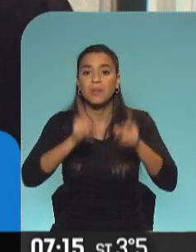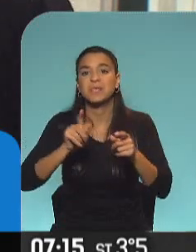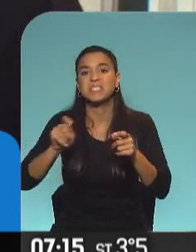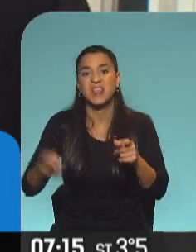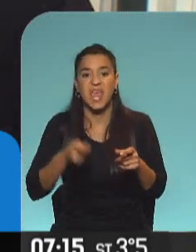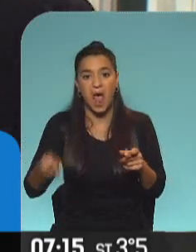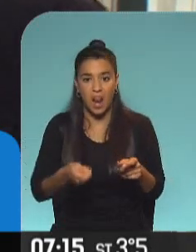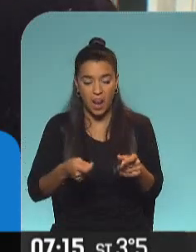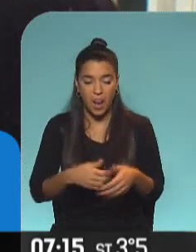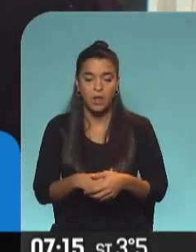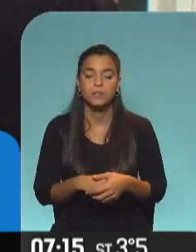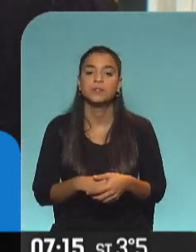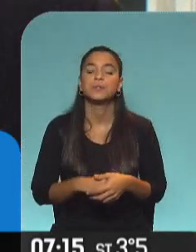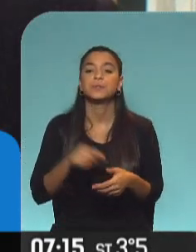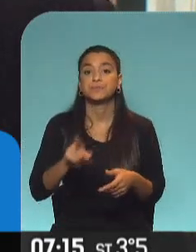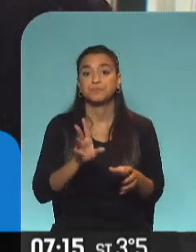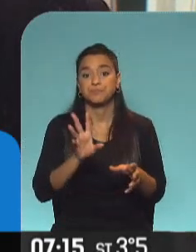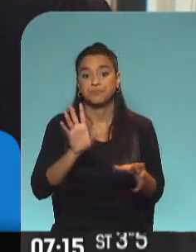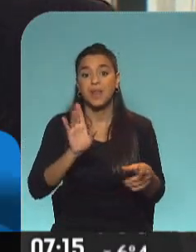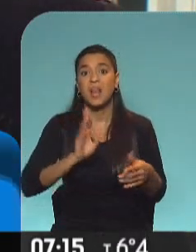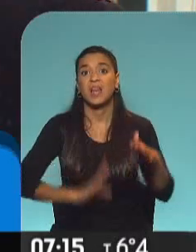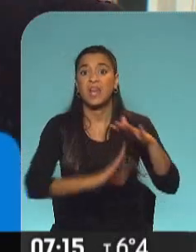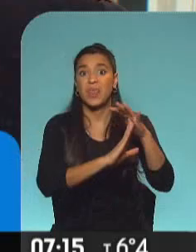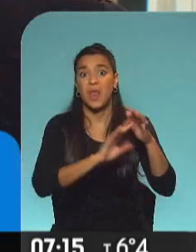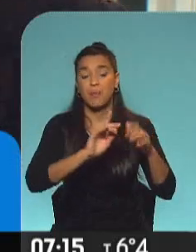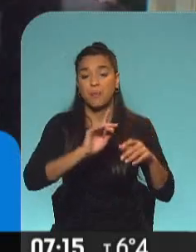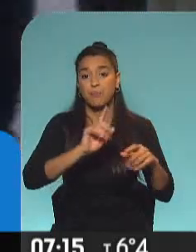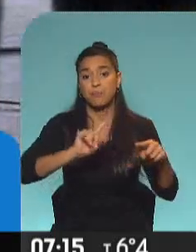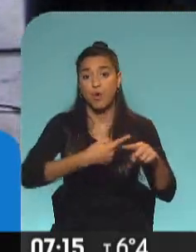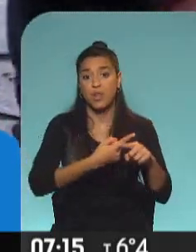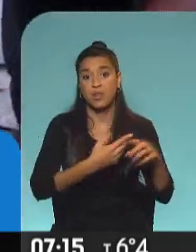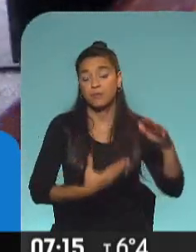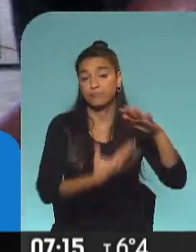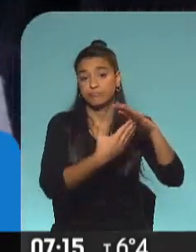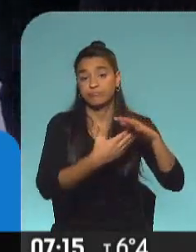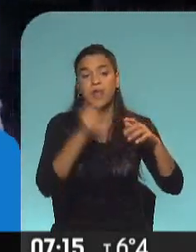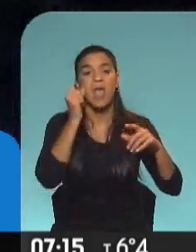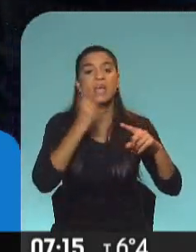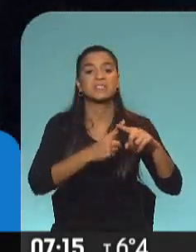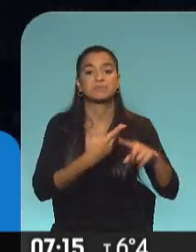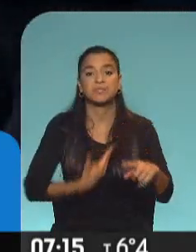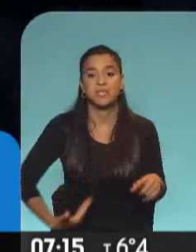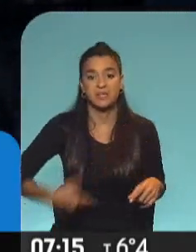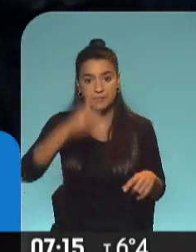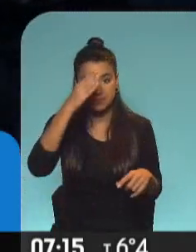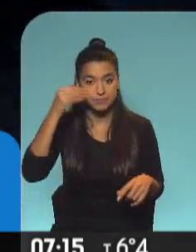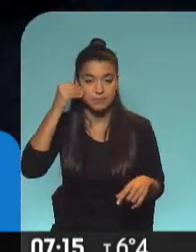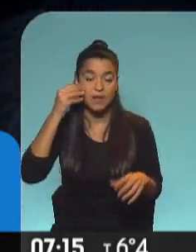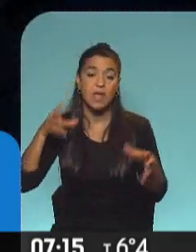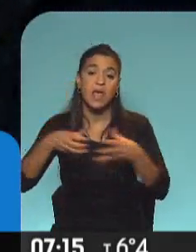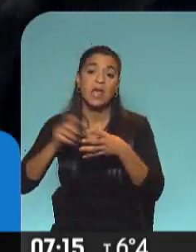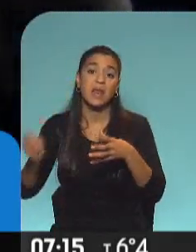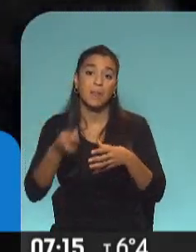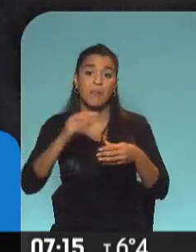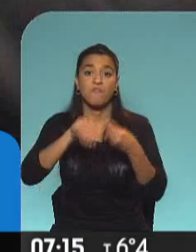sindicales. Dentro de los líderes políticos, la figura central es la expresidenta Cristina Fernández de Kirchner y en el gremialismo claramente la